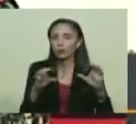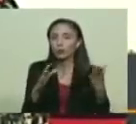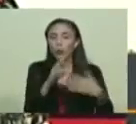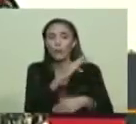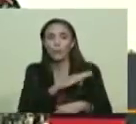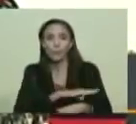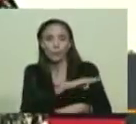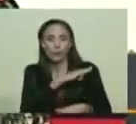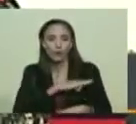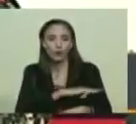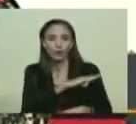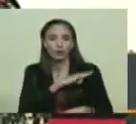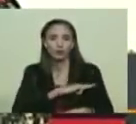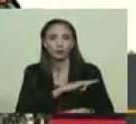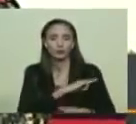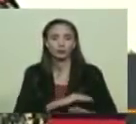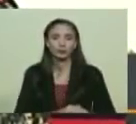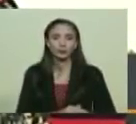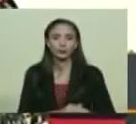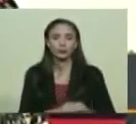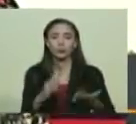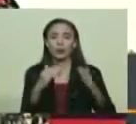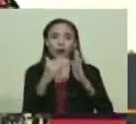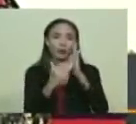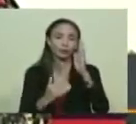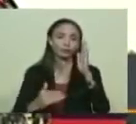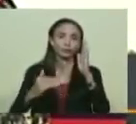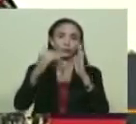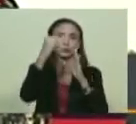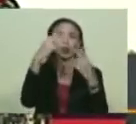moral, al más alto nivel.